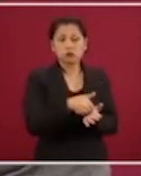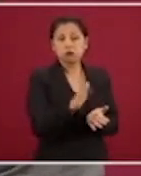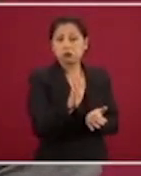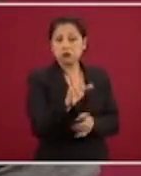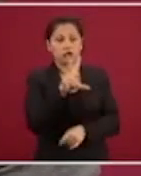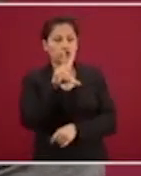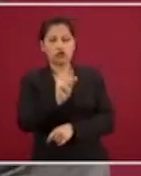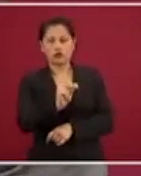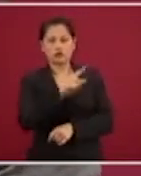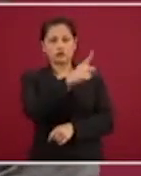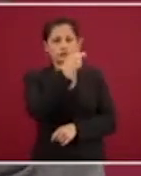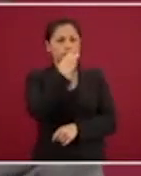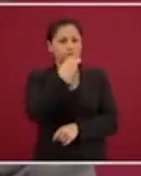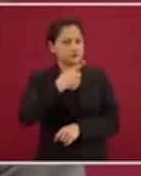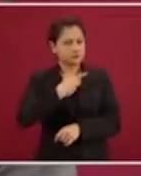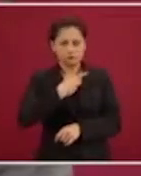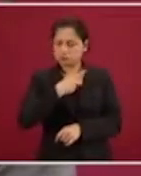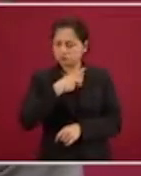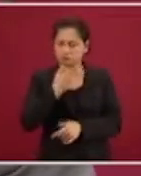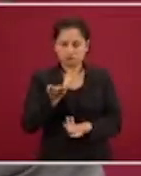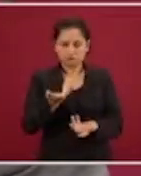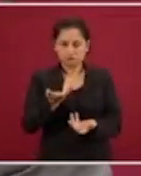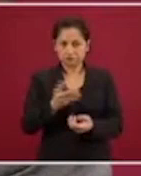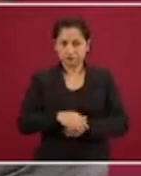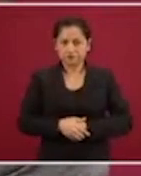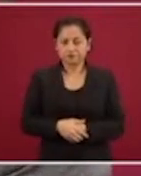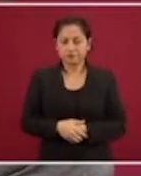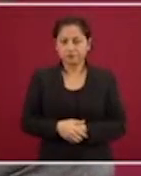a ningún trabajador, aun cuando